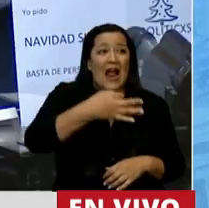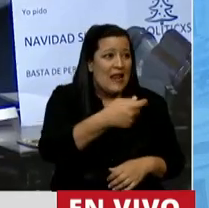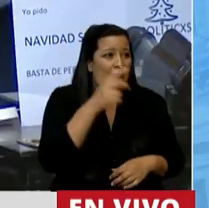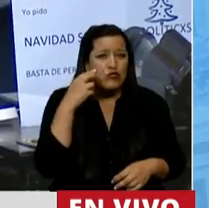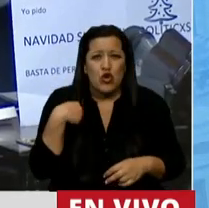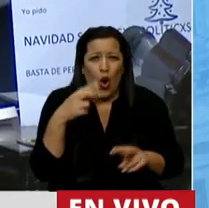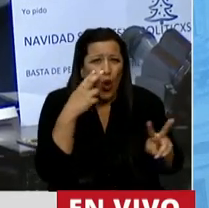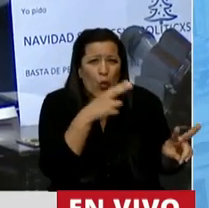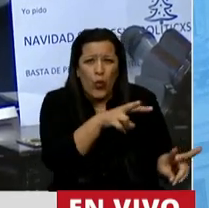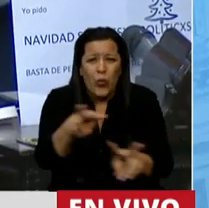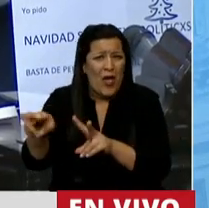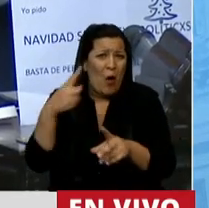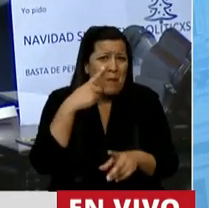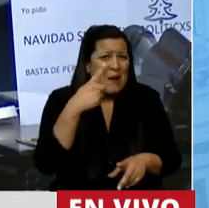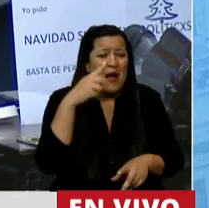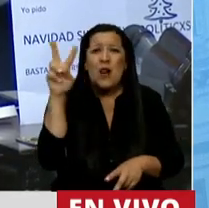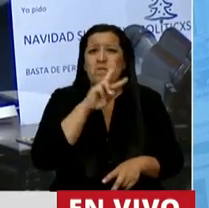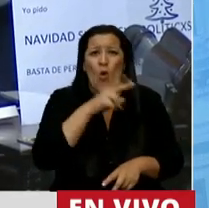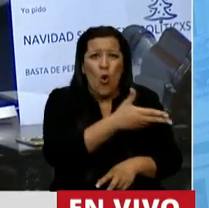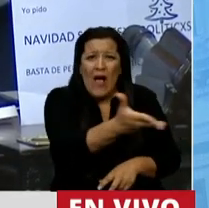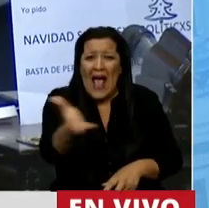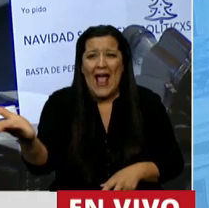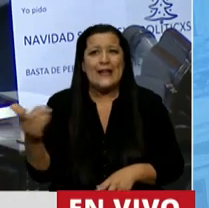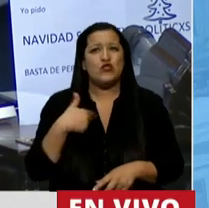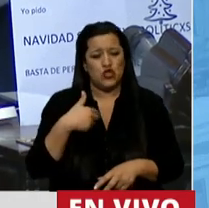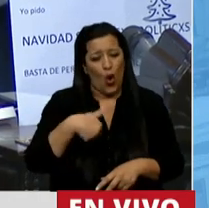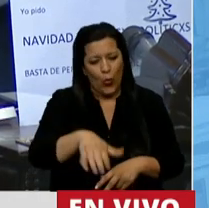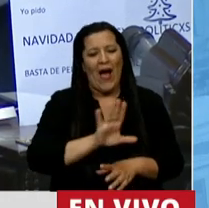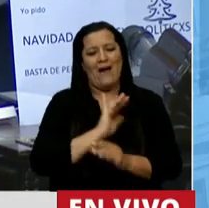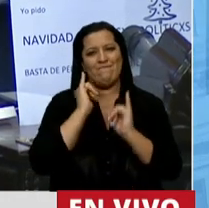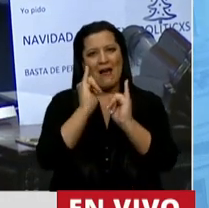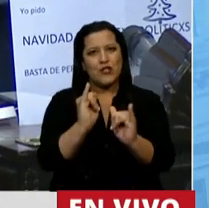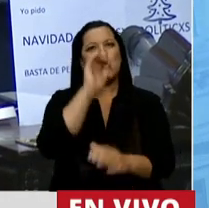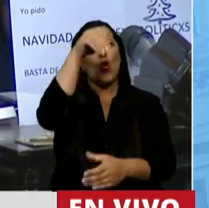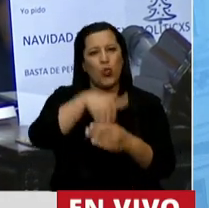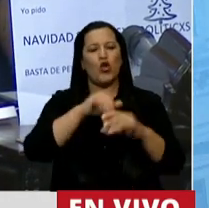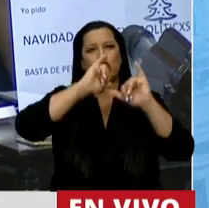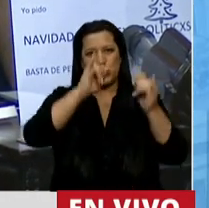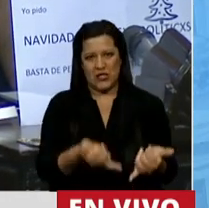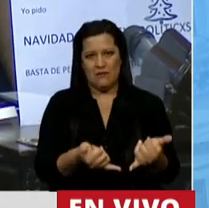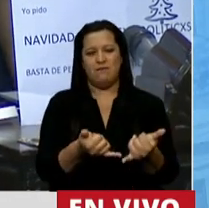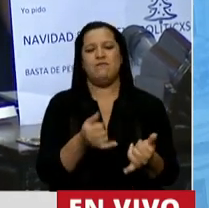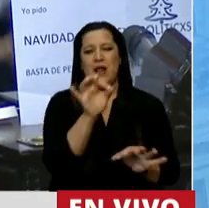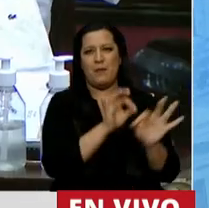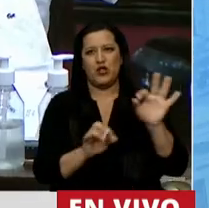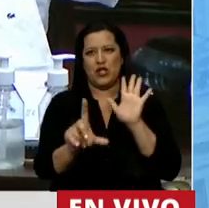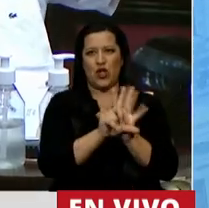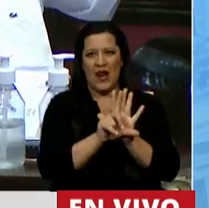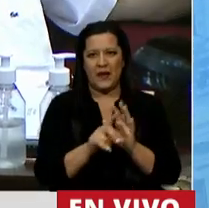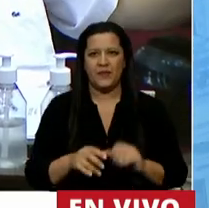que yo veo en miles de mujeres, es que por eso es que adelanto mi voto positivo en este proyecto de ley.